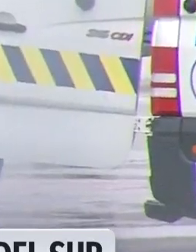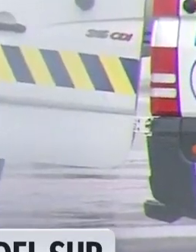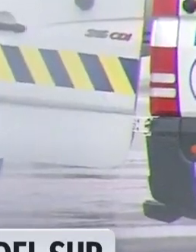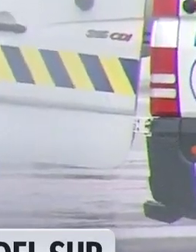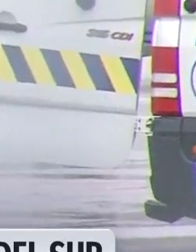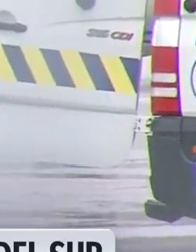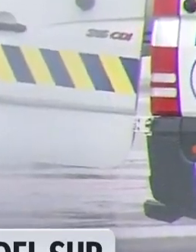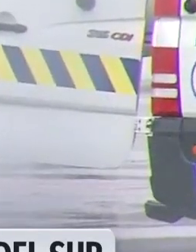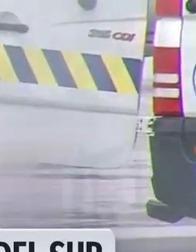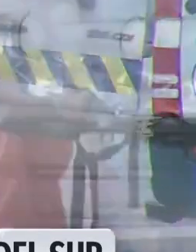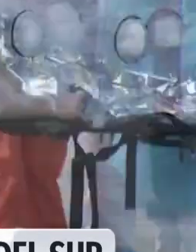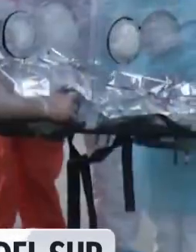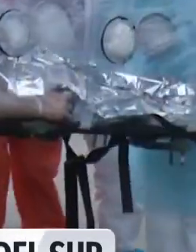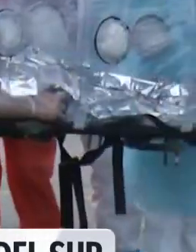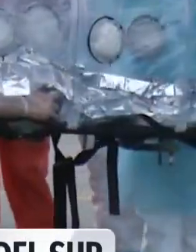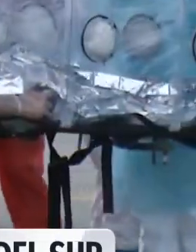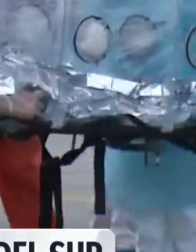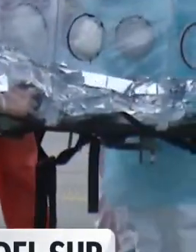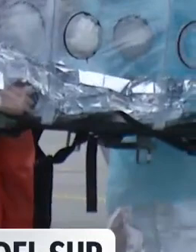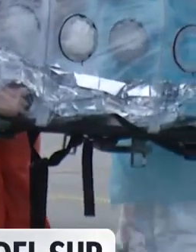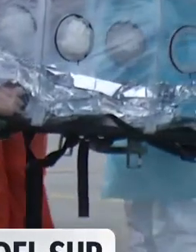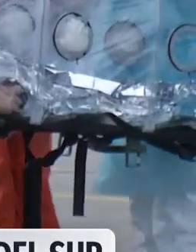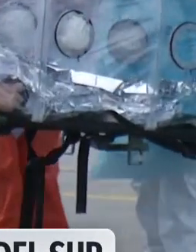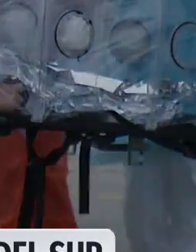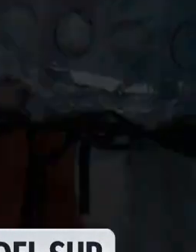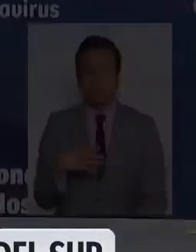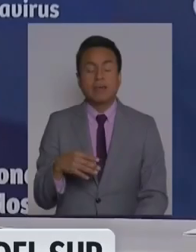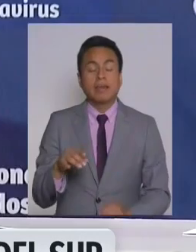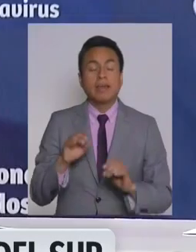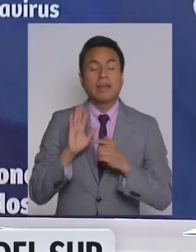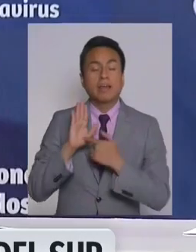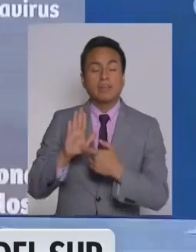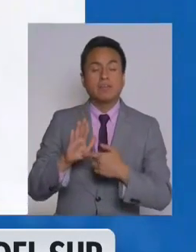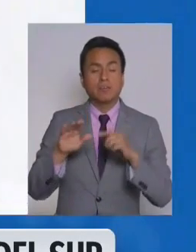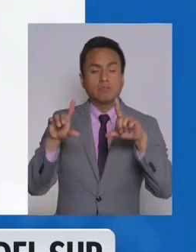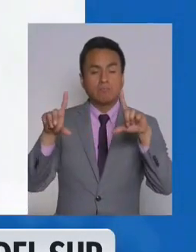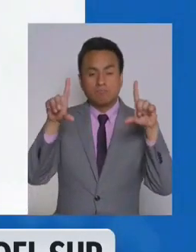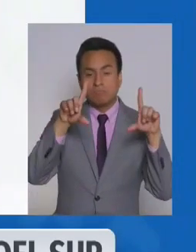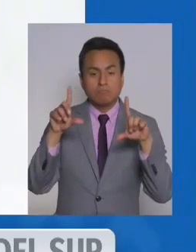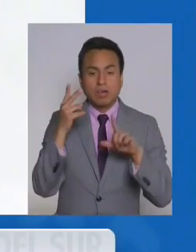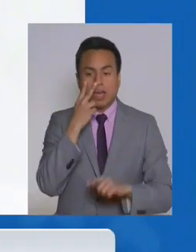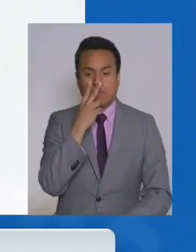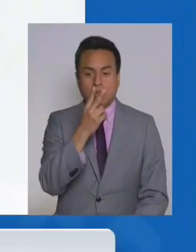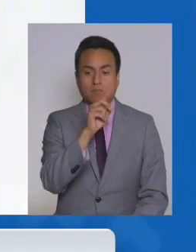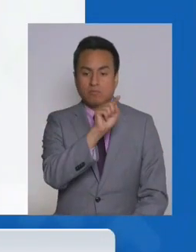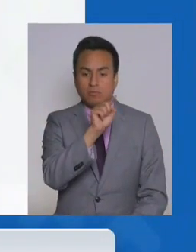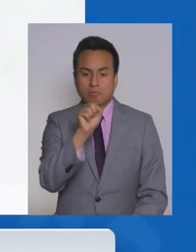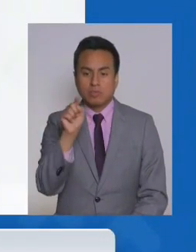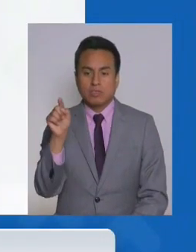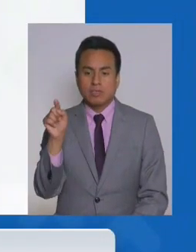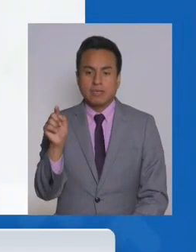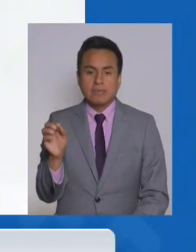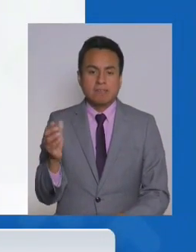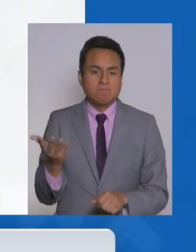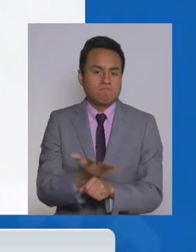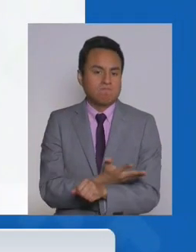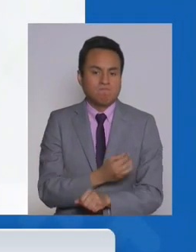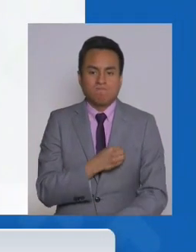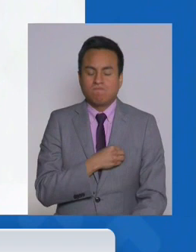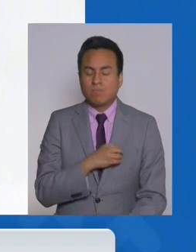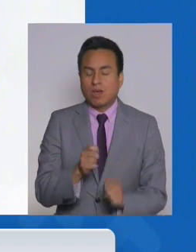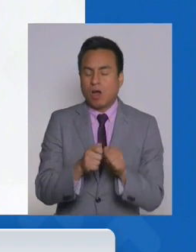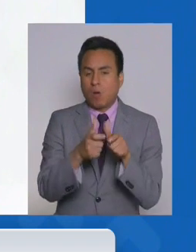por el aumento de contagios según el gráfico adjunto podemos ver que desgraciadamente hay